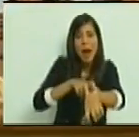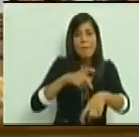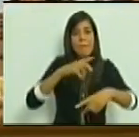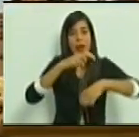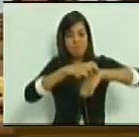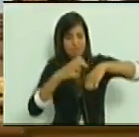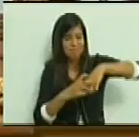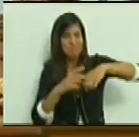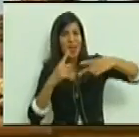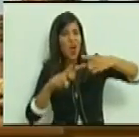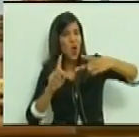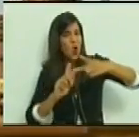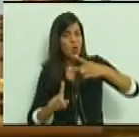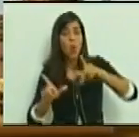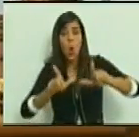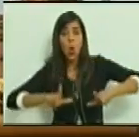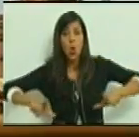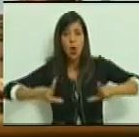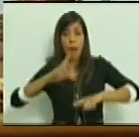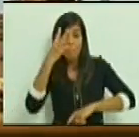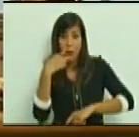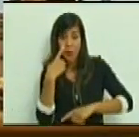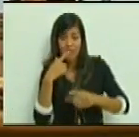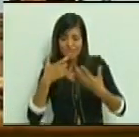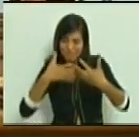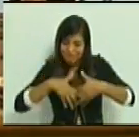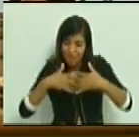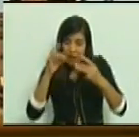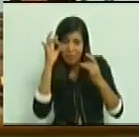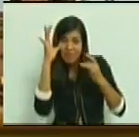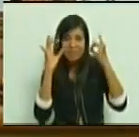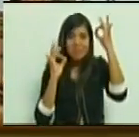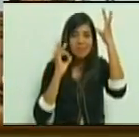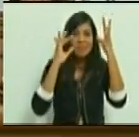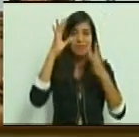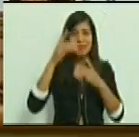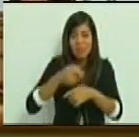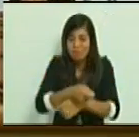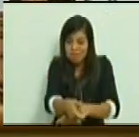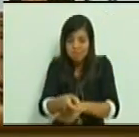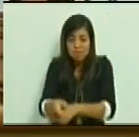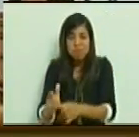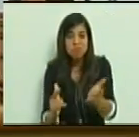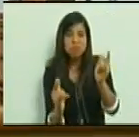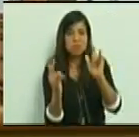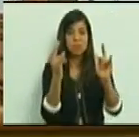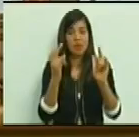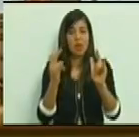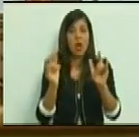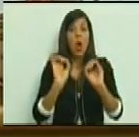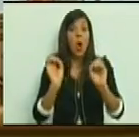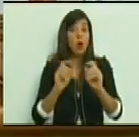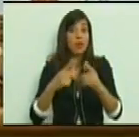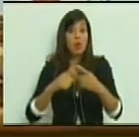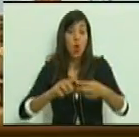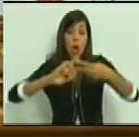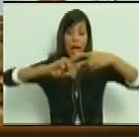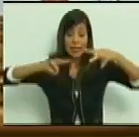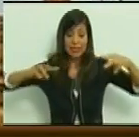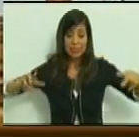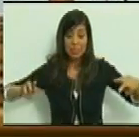Negro, de allá de Canaguá, tal como han venido haciendo los cabreros o caprinólogos con la genética